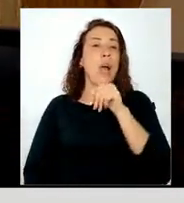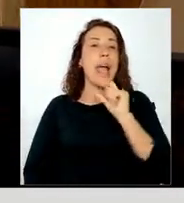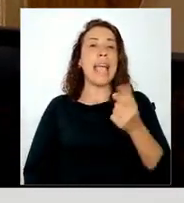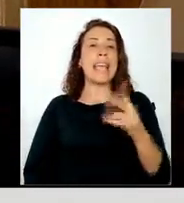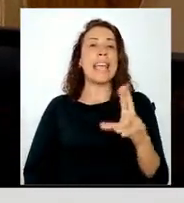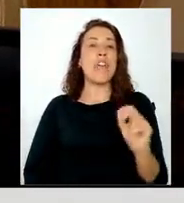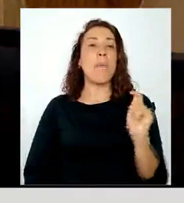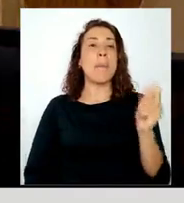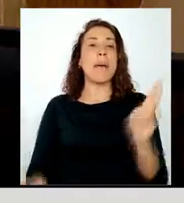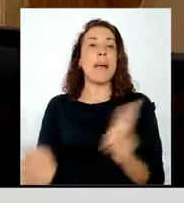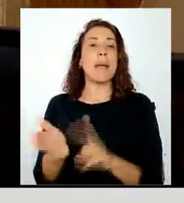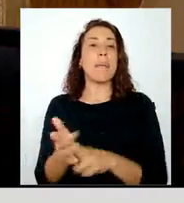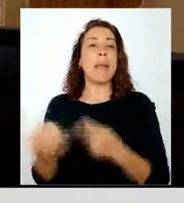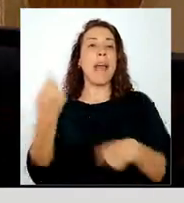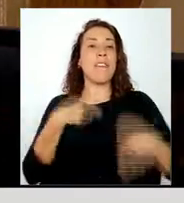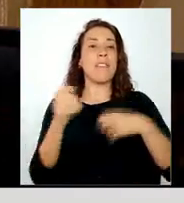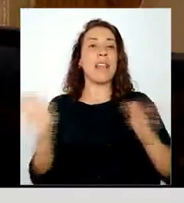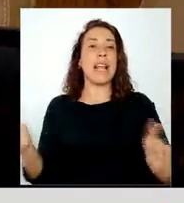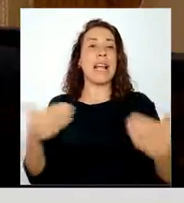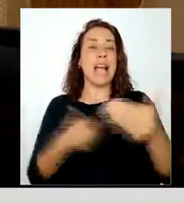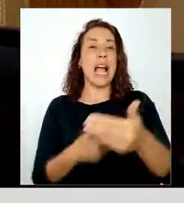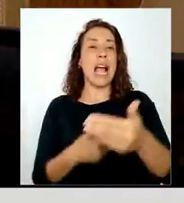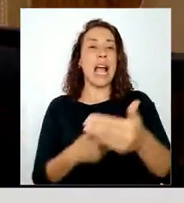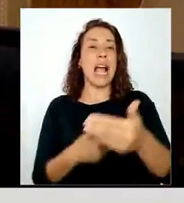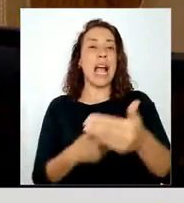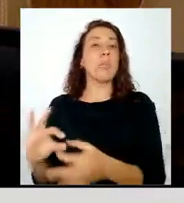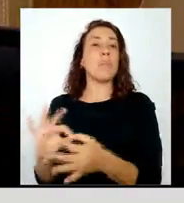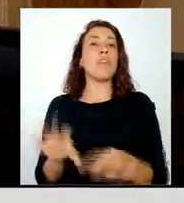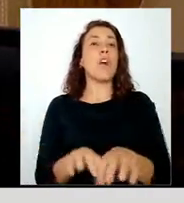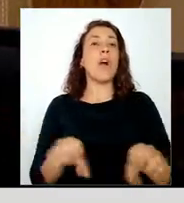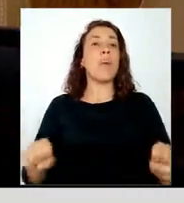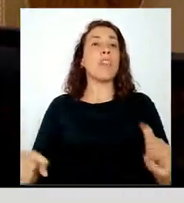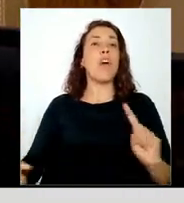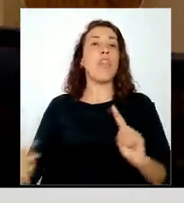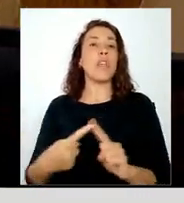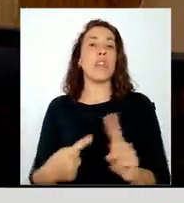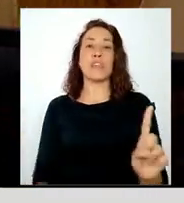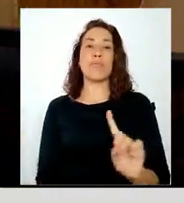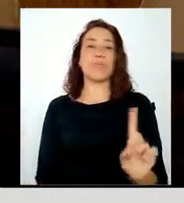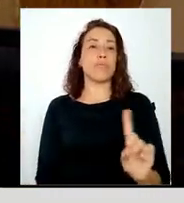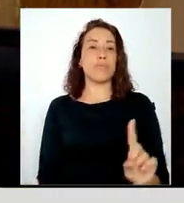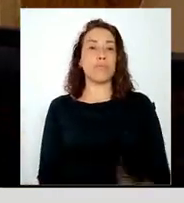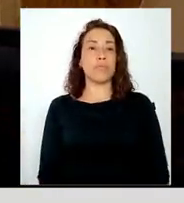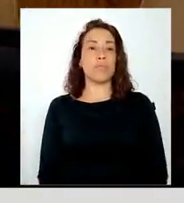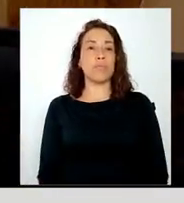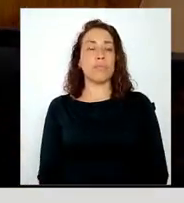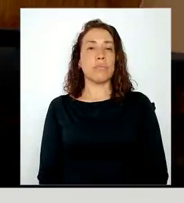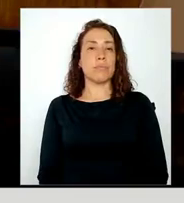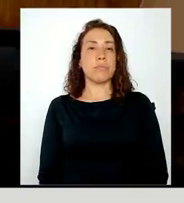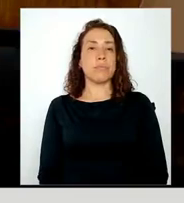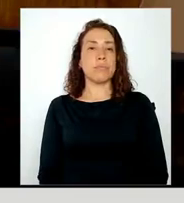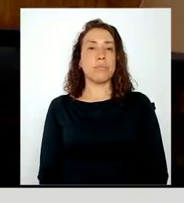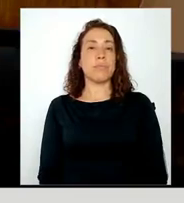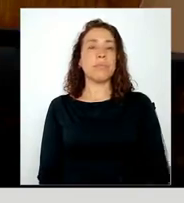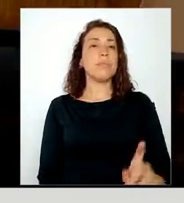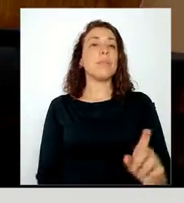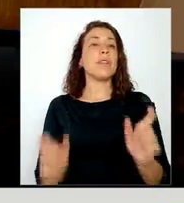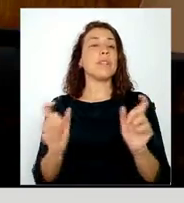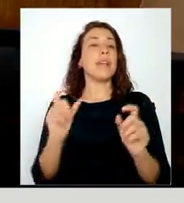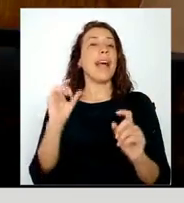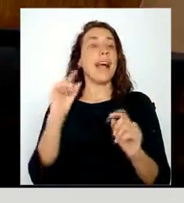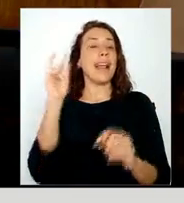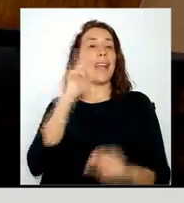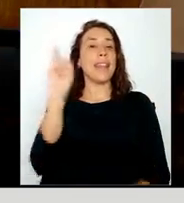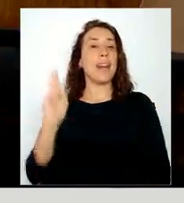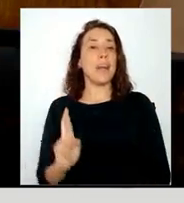dichas cajas es decir se justificó el trato directo claramente que no no solamente fue la contraloría general de la república que determinó que